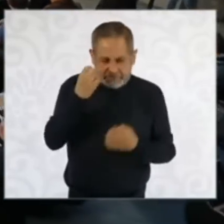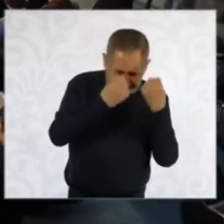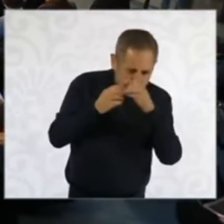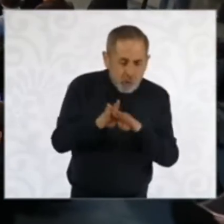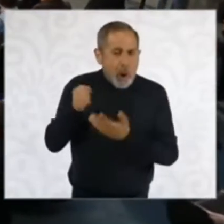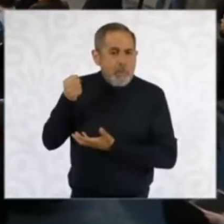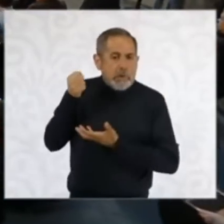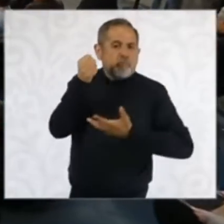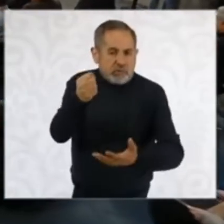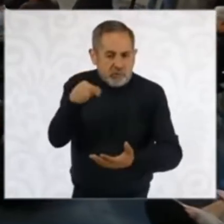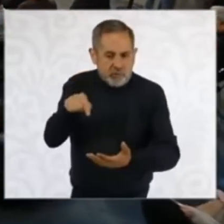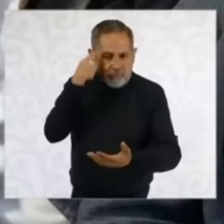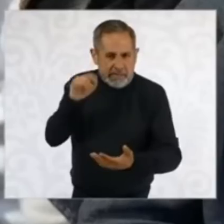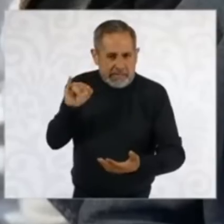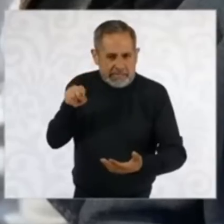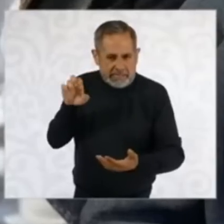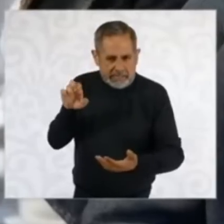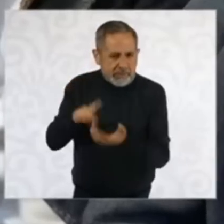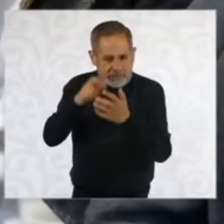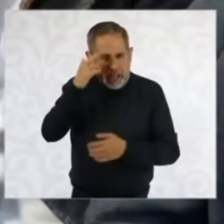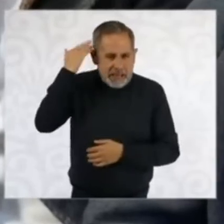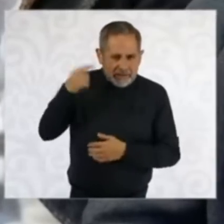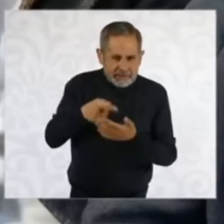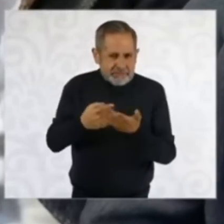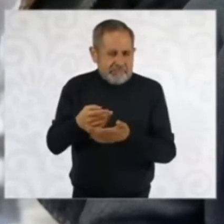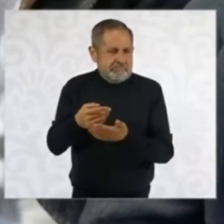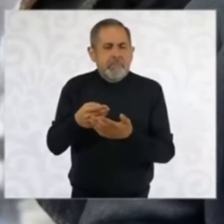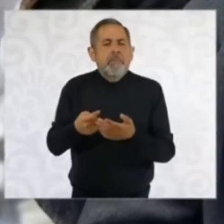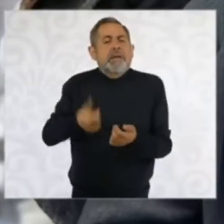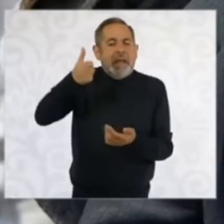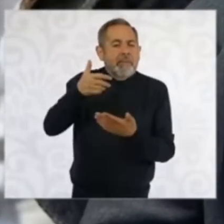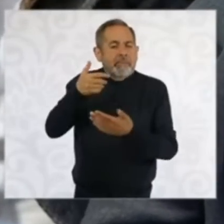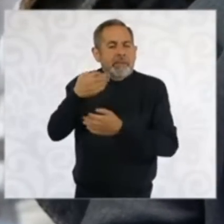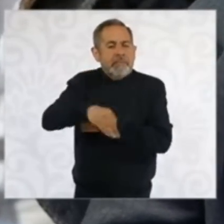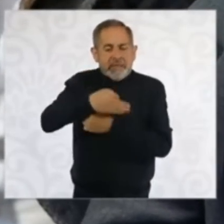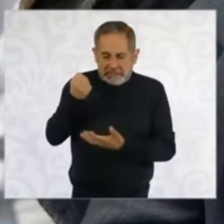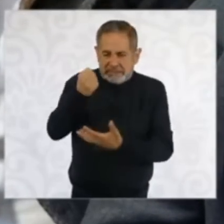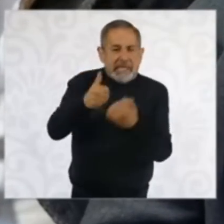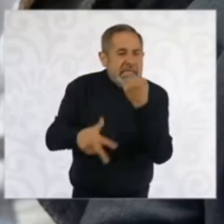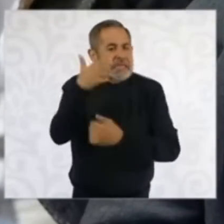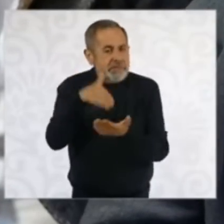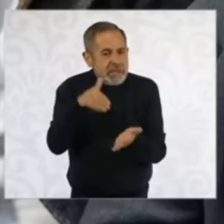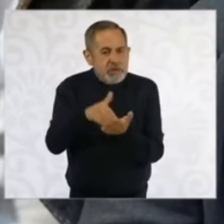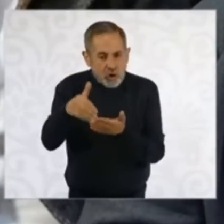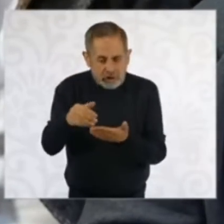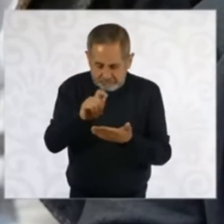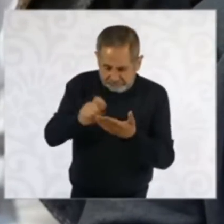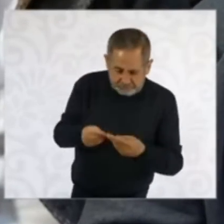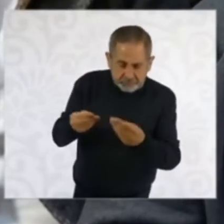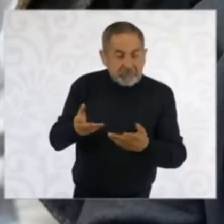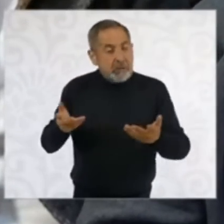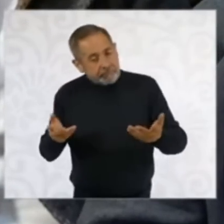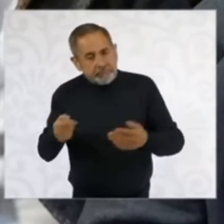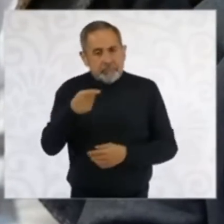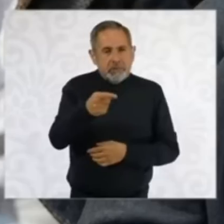del presupuesto como previsto, ¿no? El que habían el borrador, digamos, del presupuesto de los 13,000 millones, pero justo el jueves publicaron,